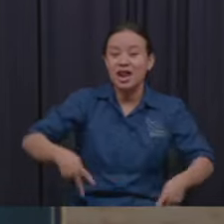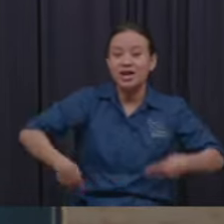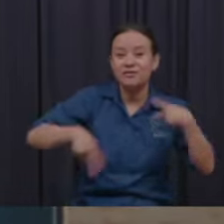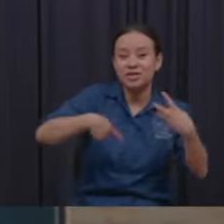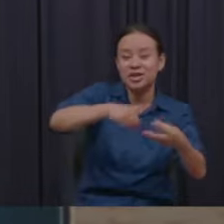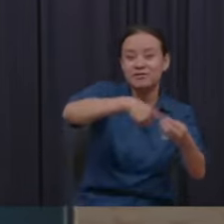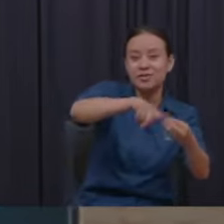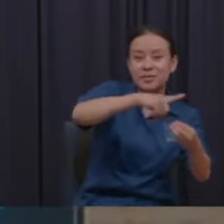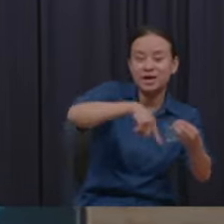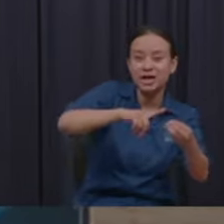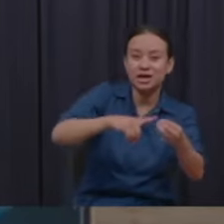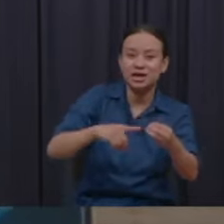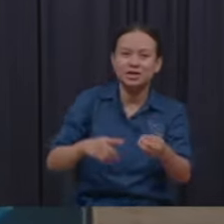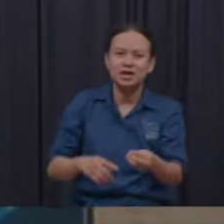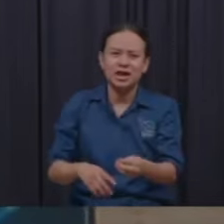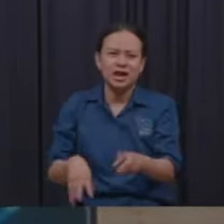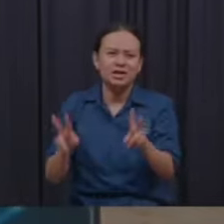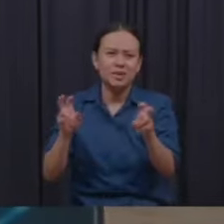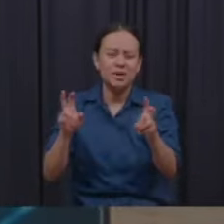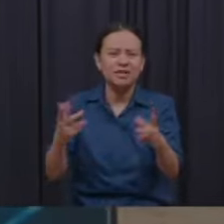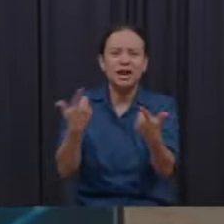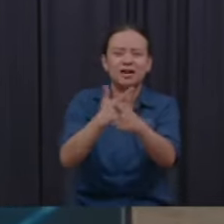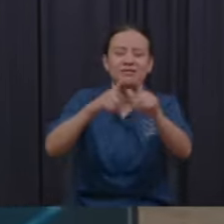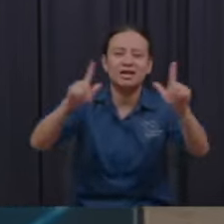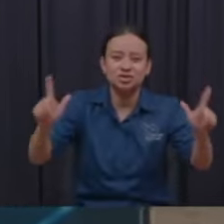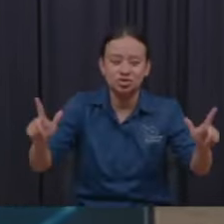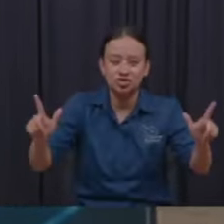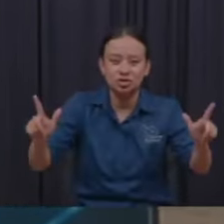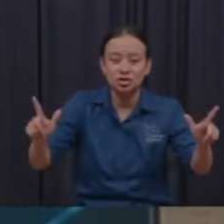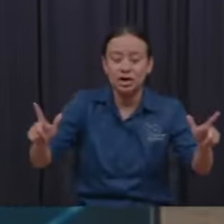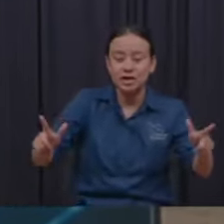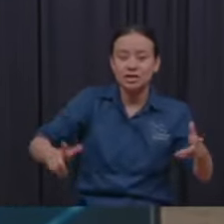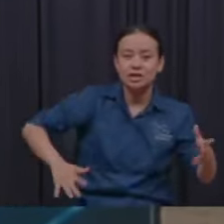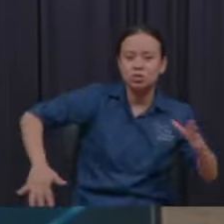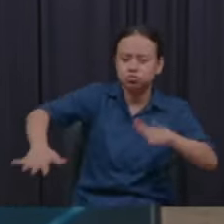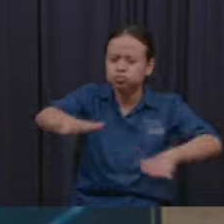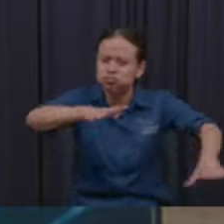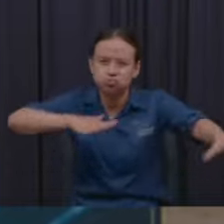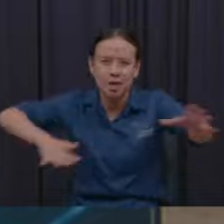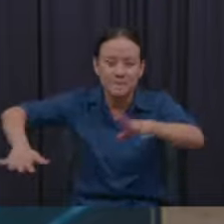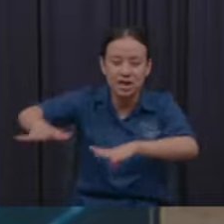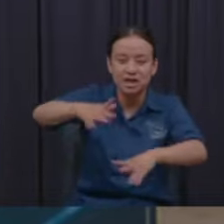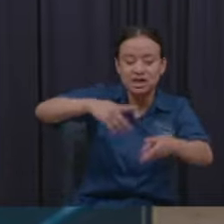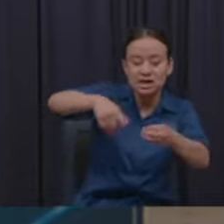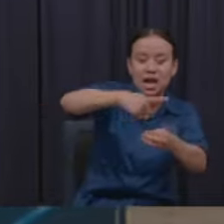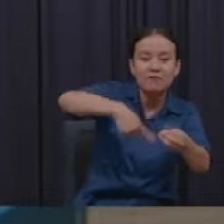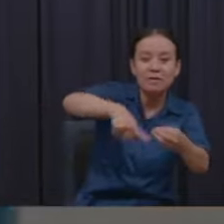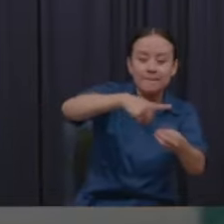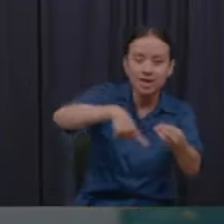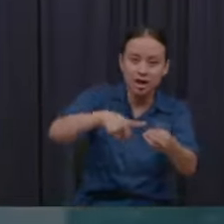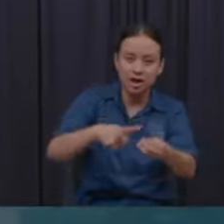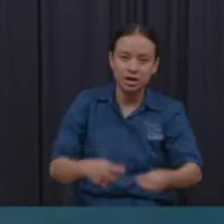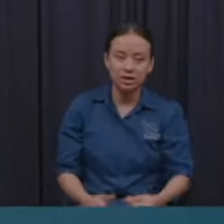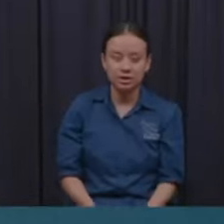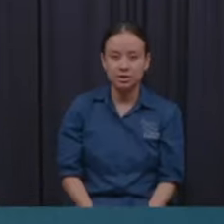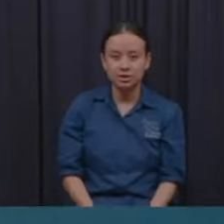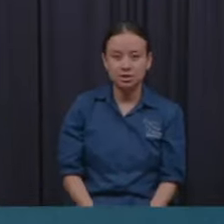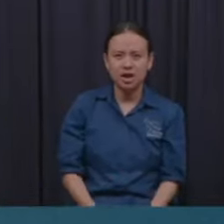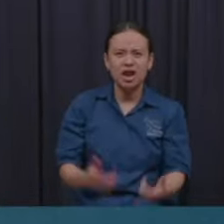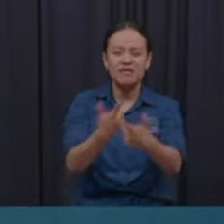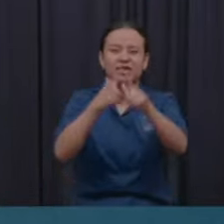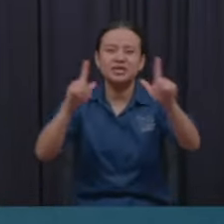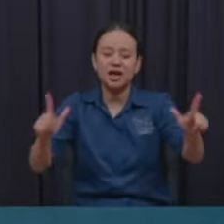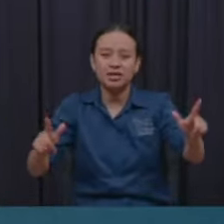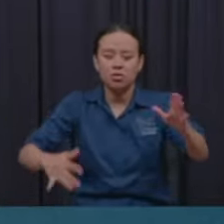la liberación de los ambientes familiares. La liberación de los ambientes familiares. Más de